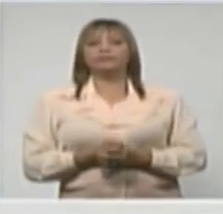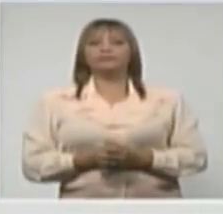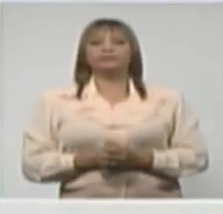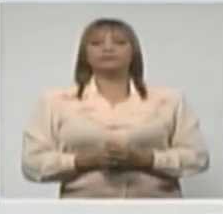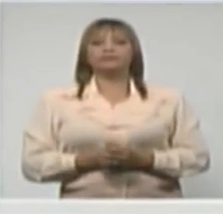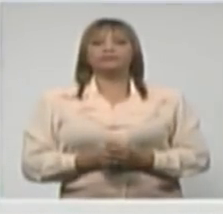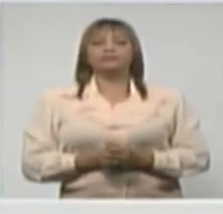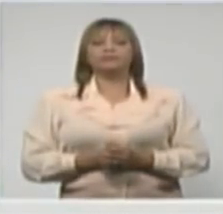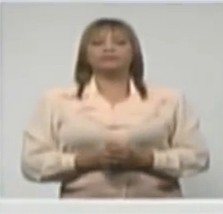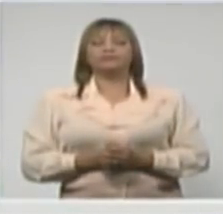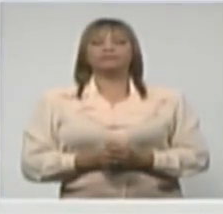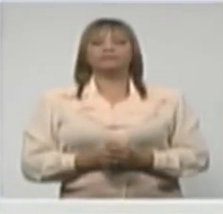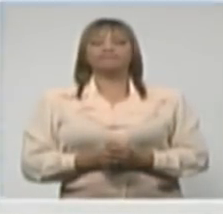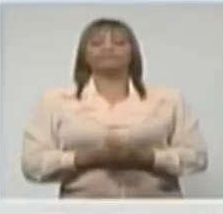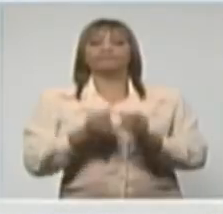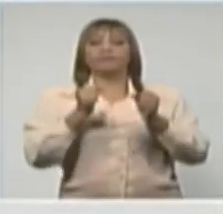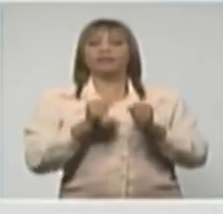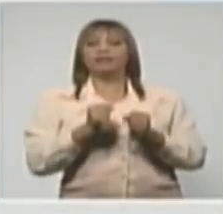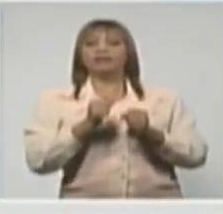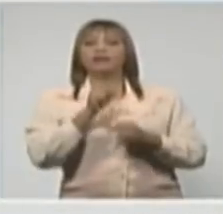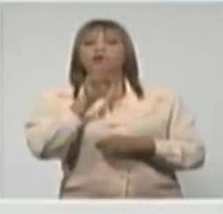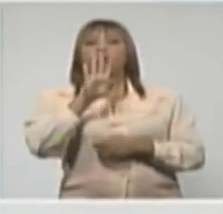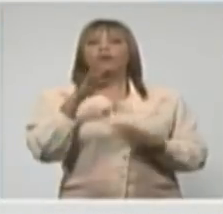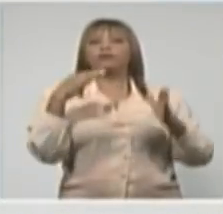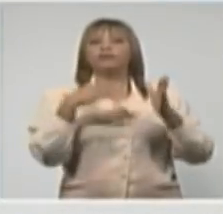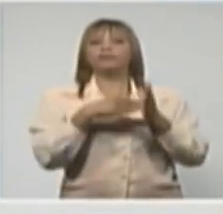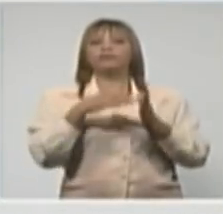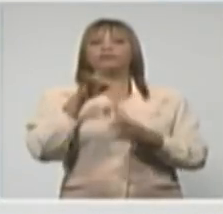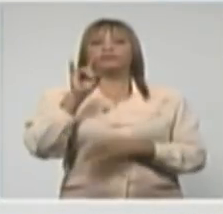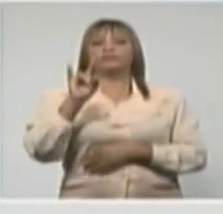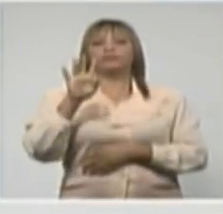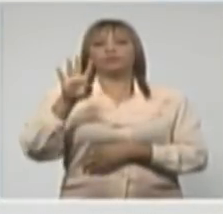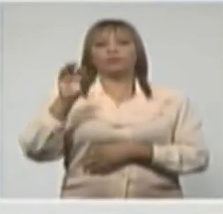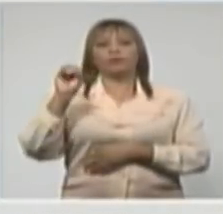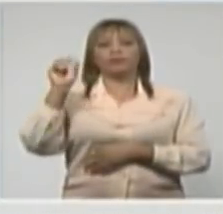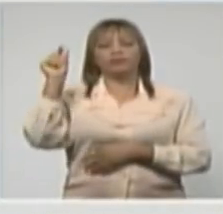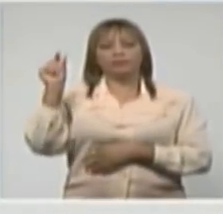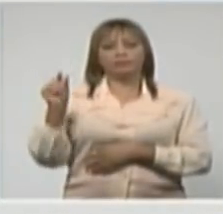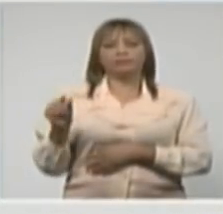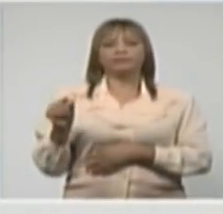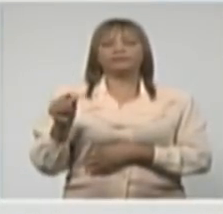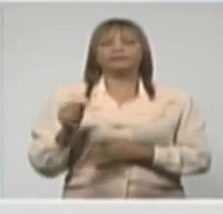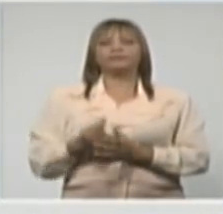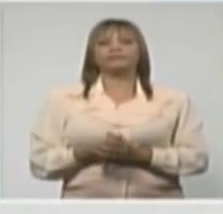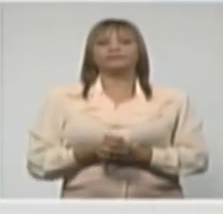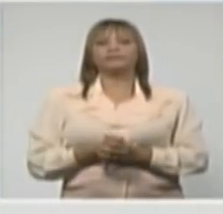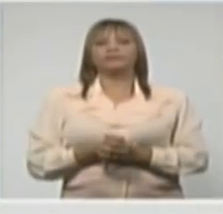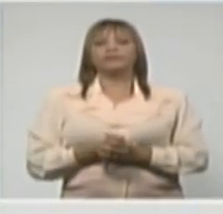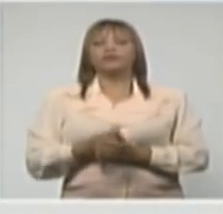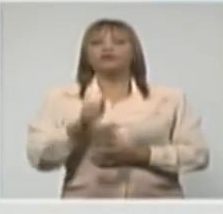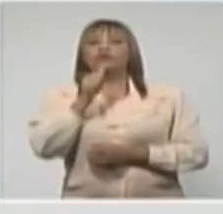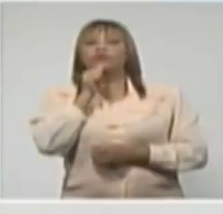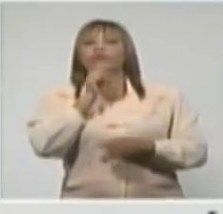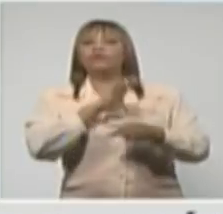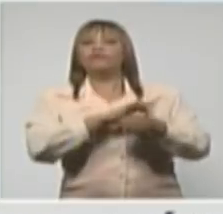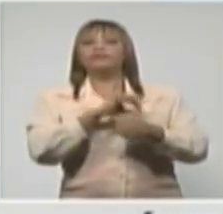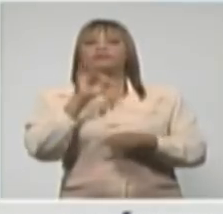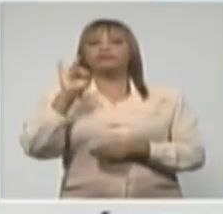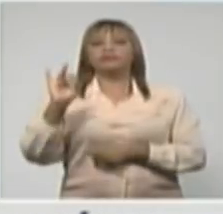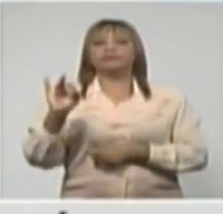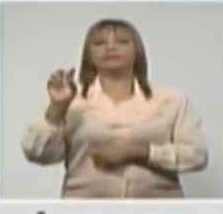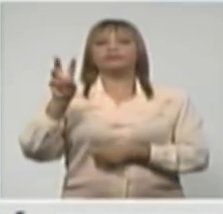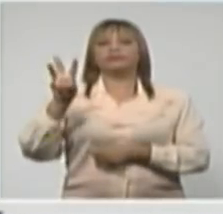se encuentran ingresados 4.940 pacientes, sospechosos